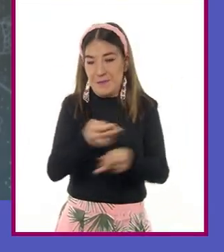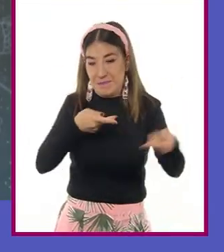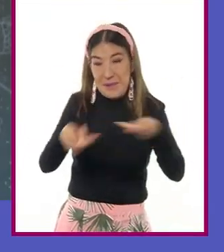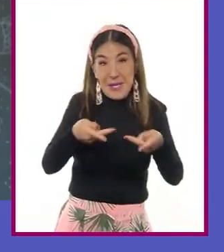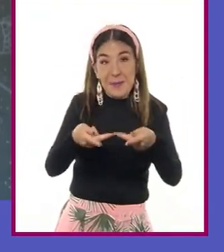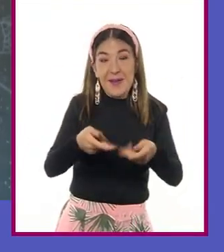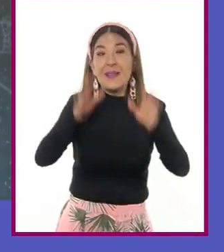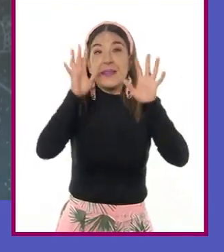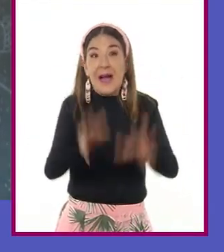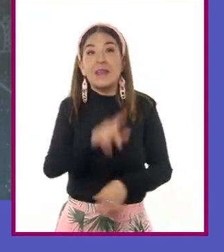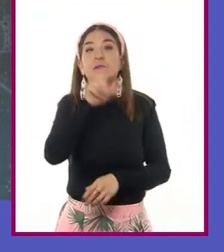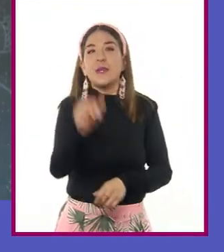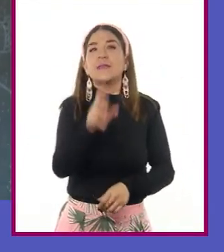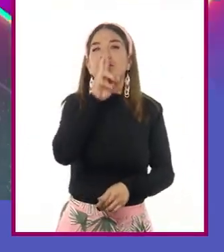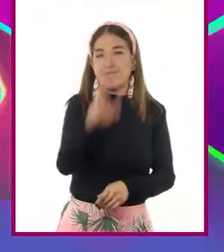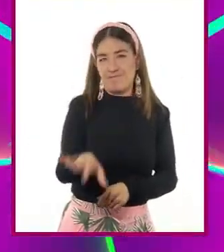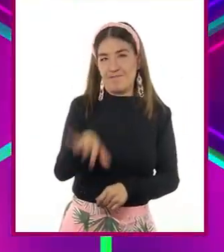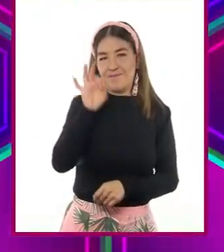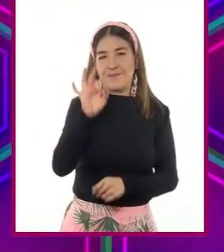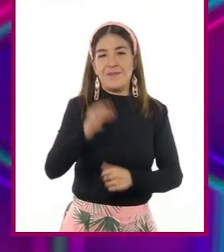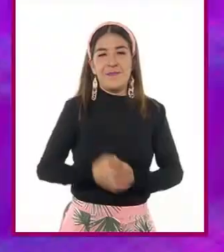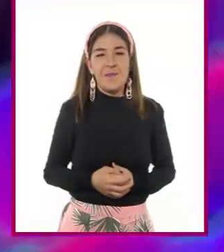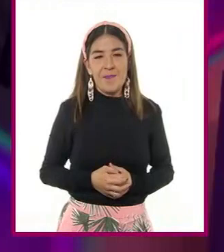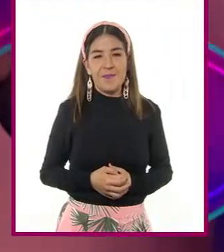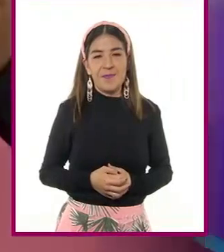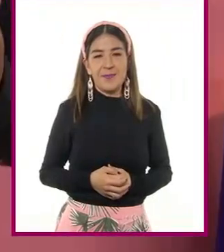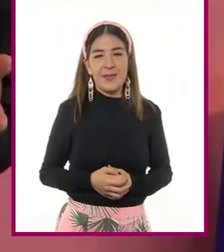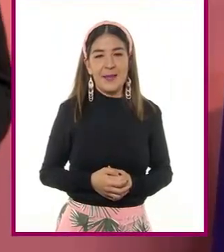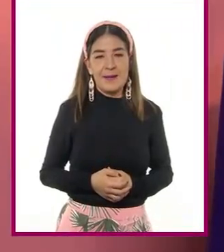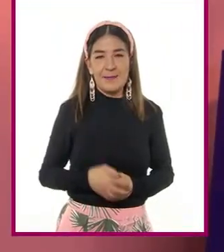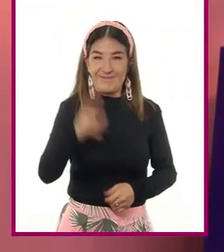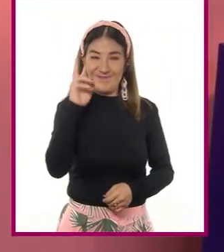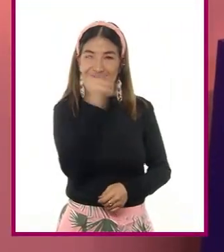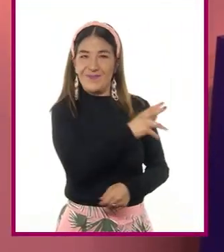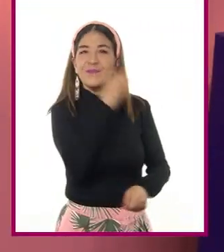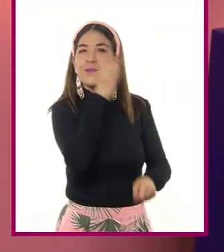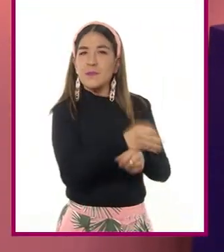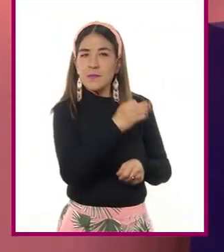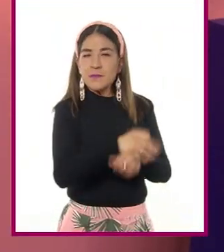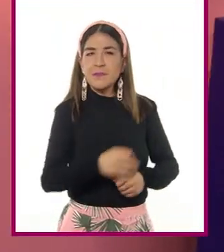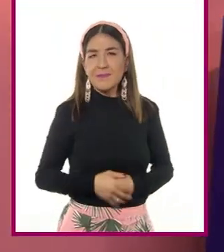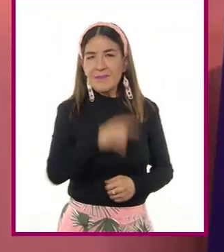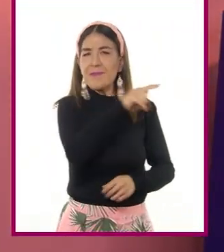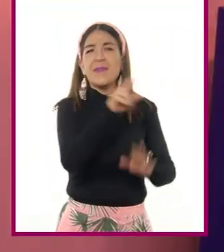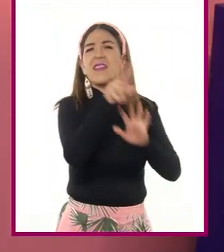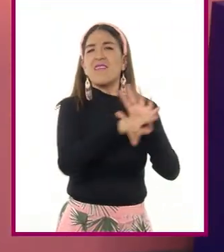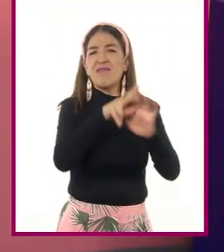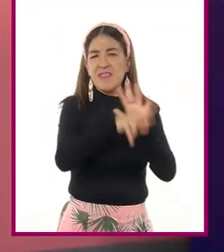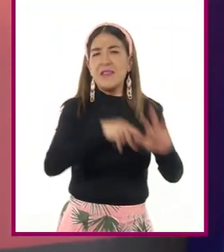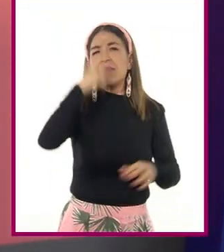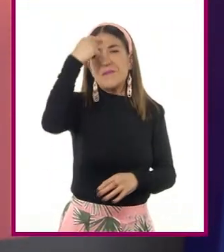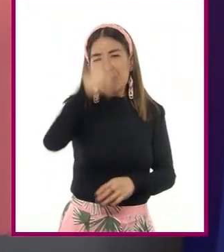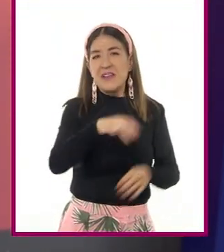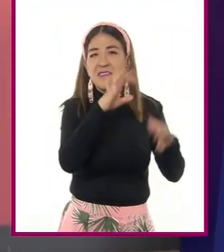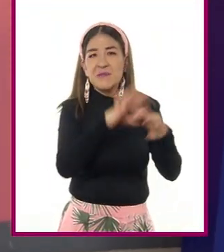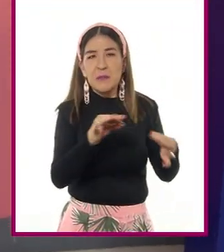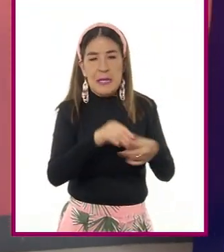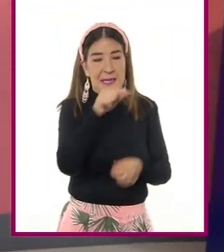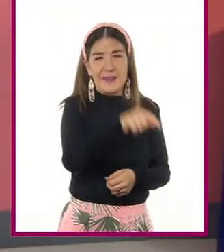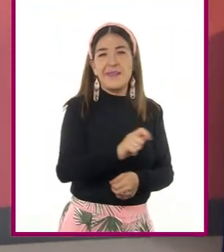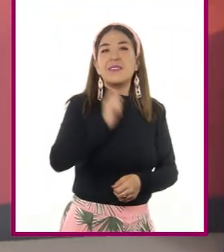el resultado que podemos obtener. Si bien en el video que acabamos de ver no nos